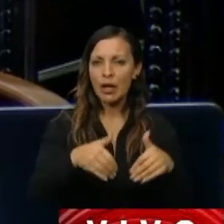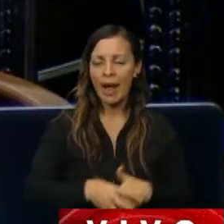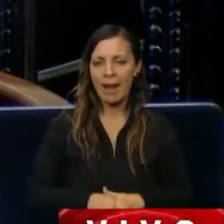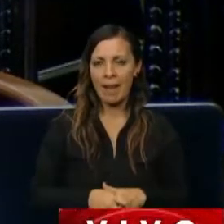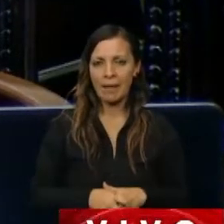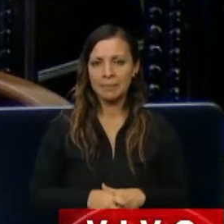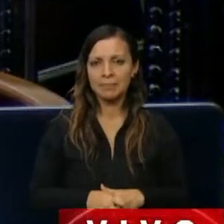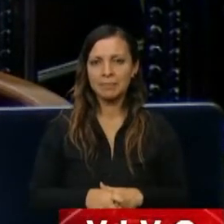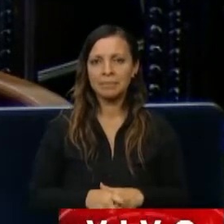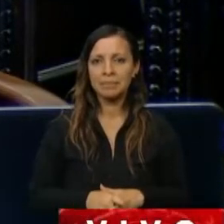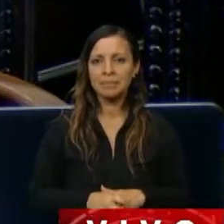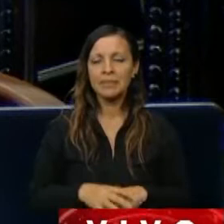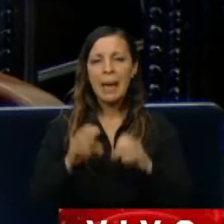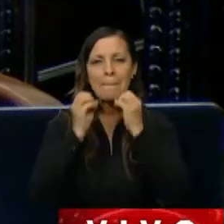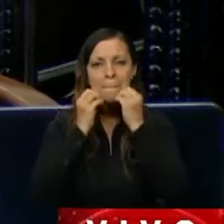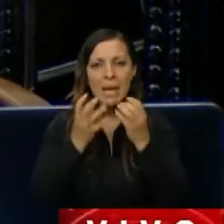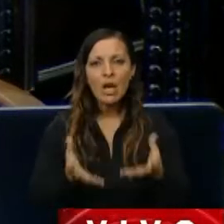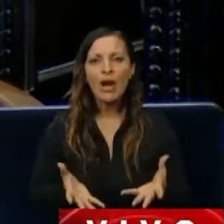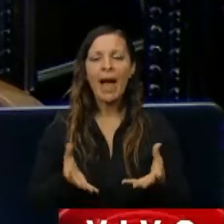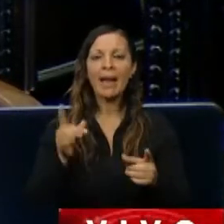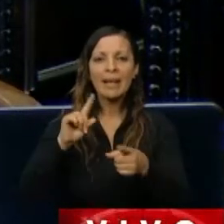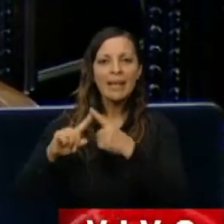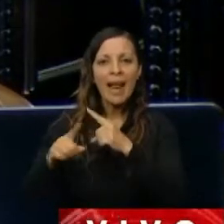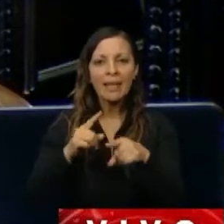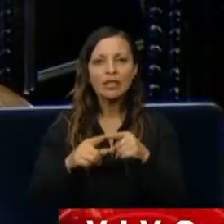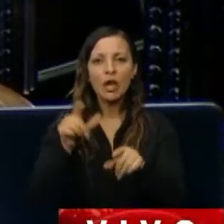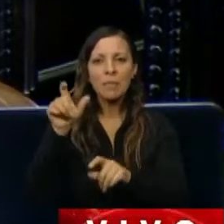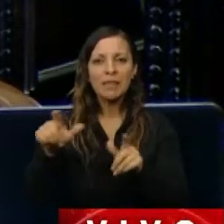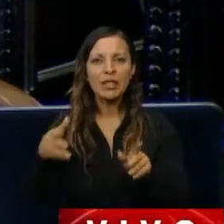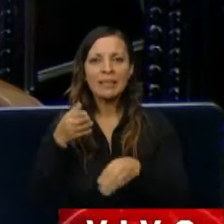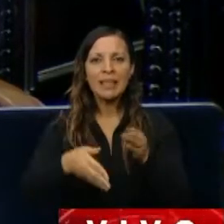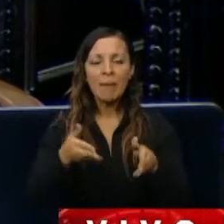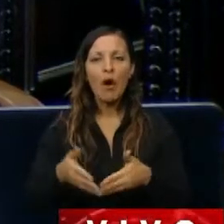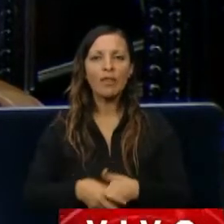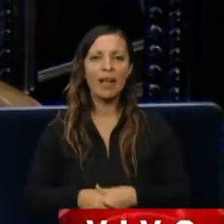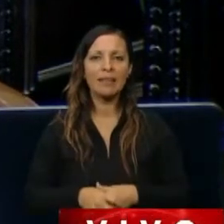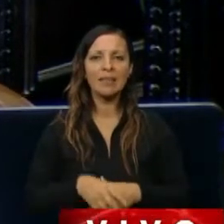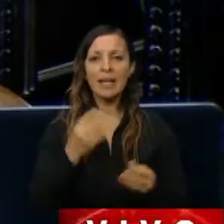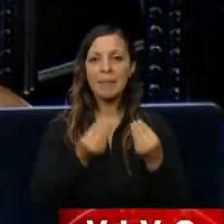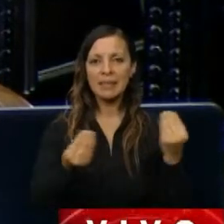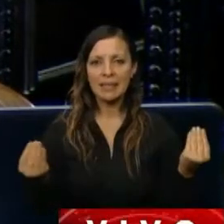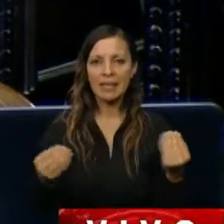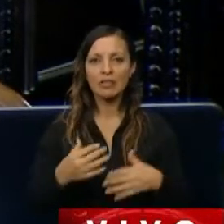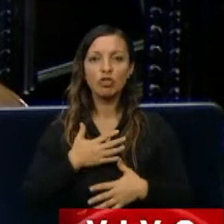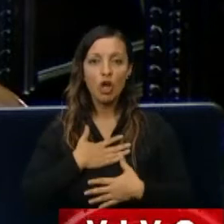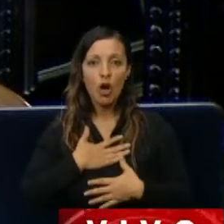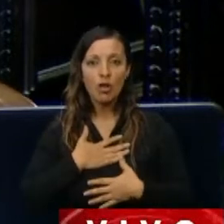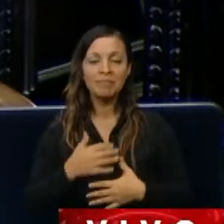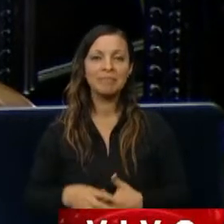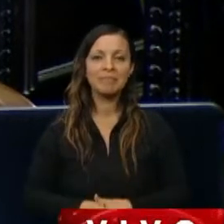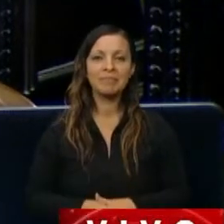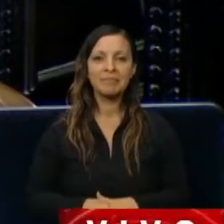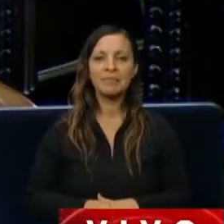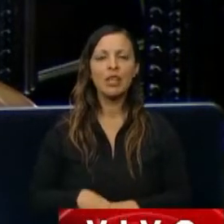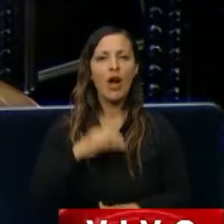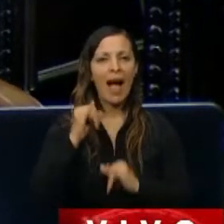de mejorar la relación entre los electores y sus representantes. Y mi postura,